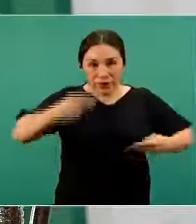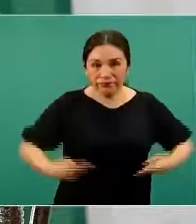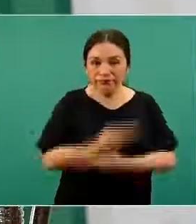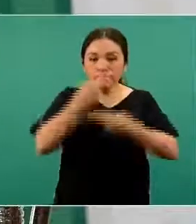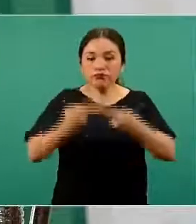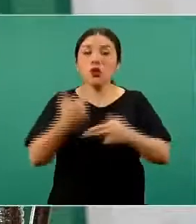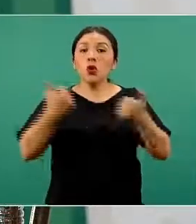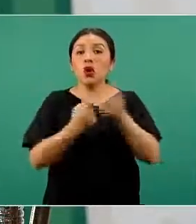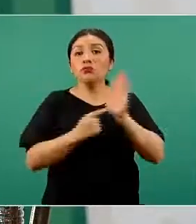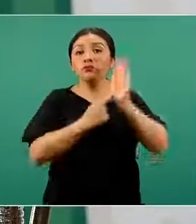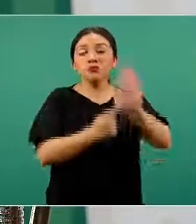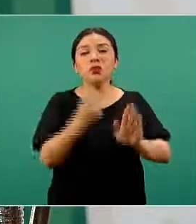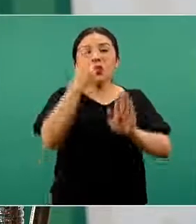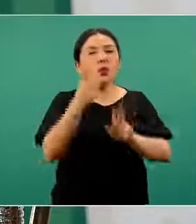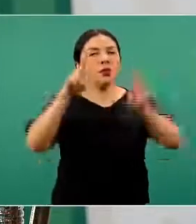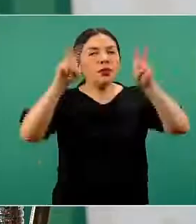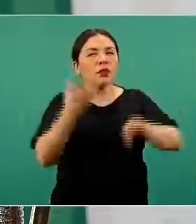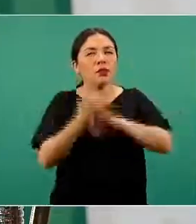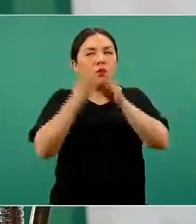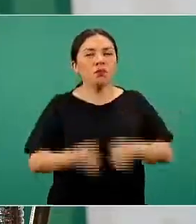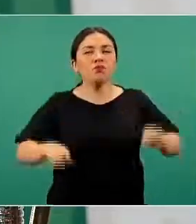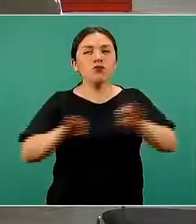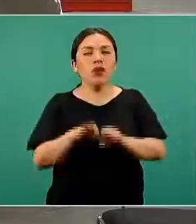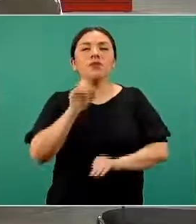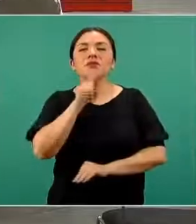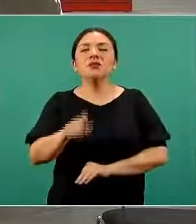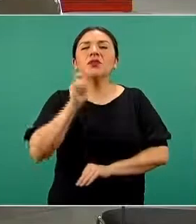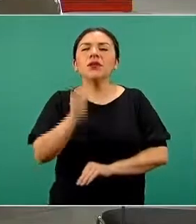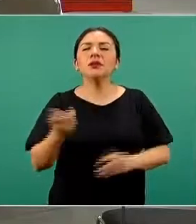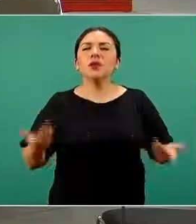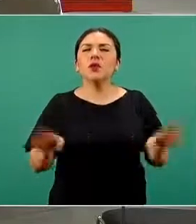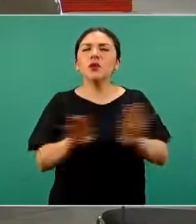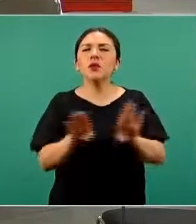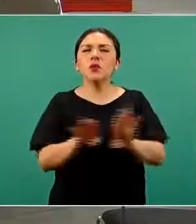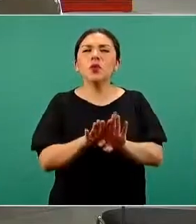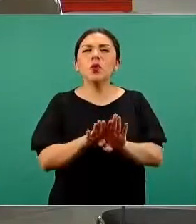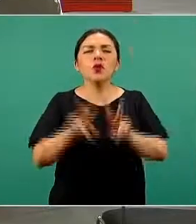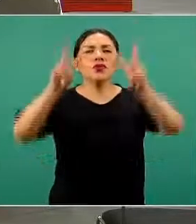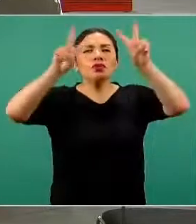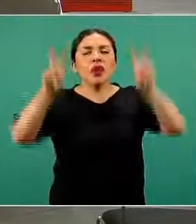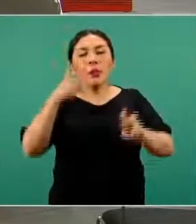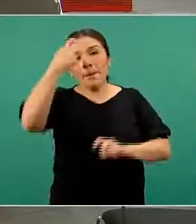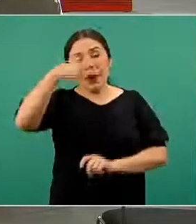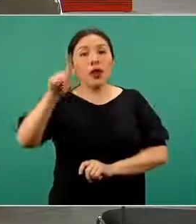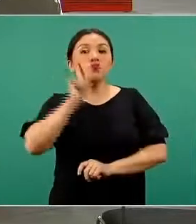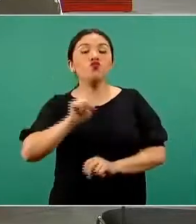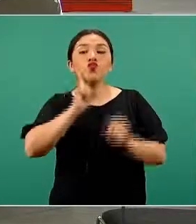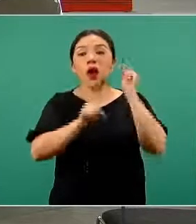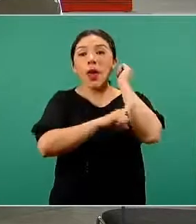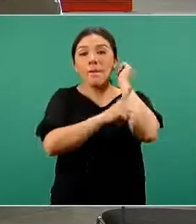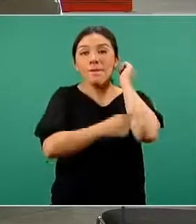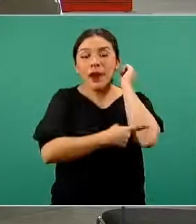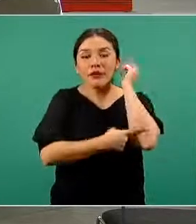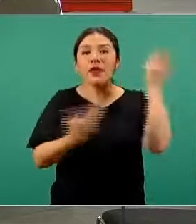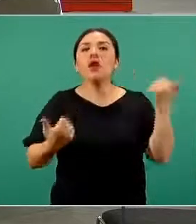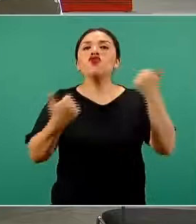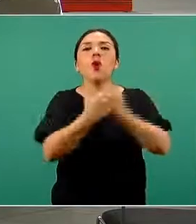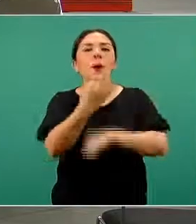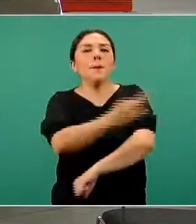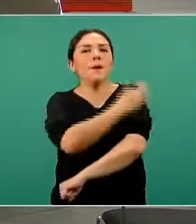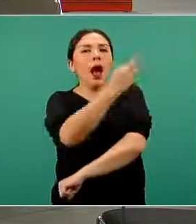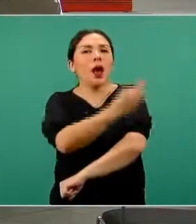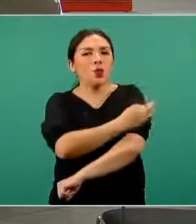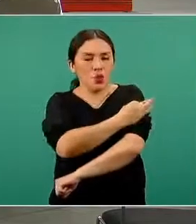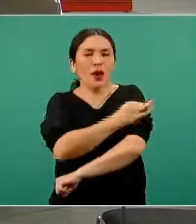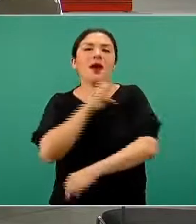un componente muy importante que es justamente el tema de mujer embarazada y la parte de